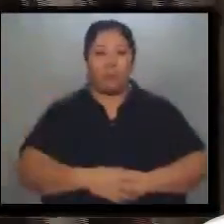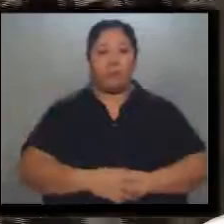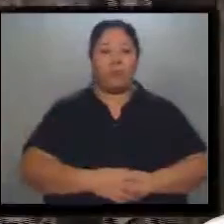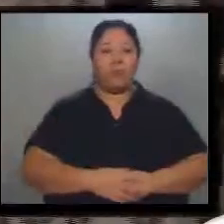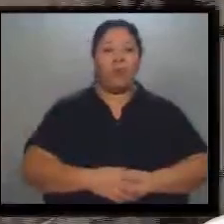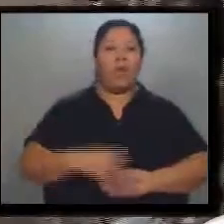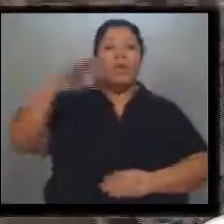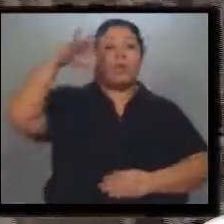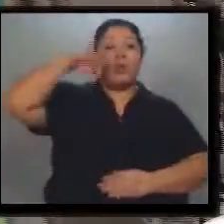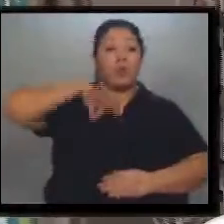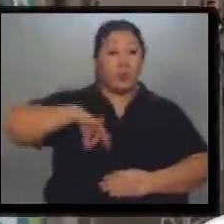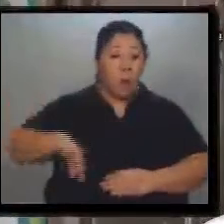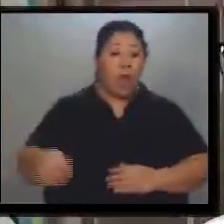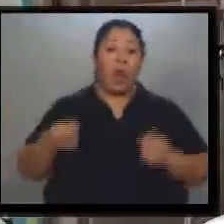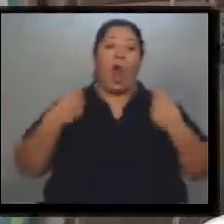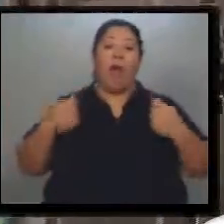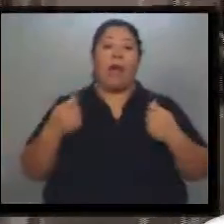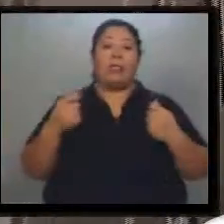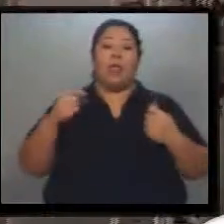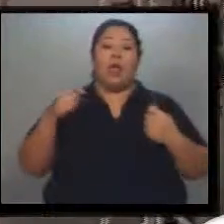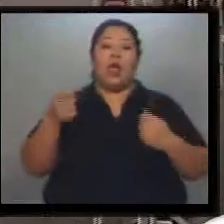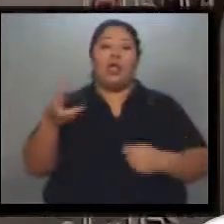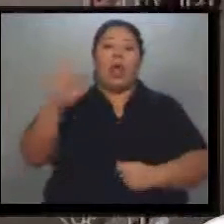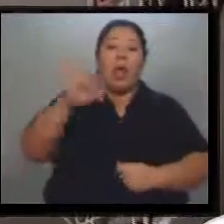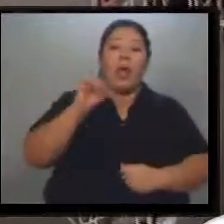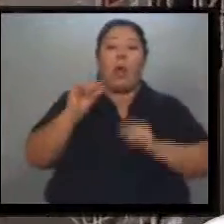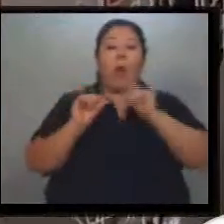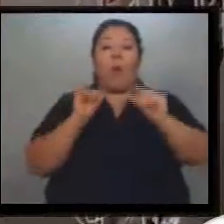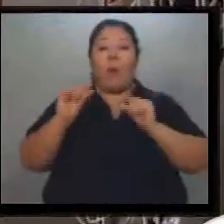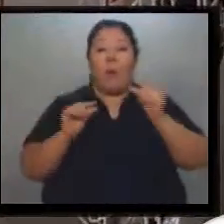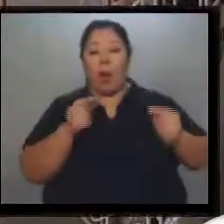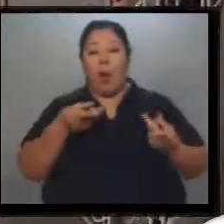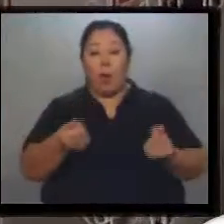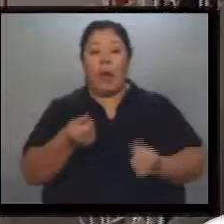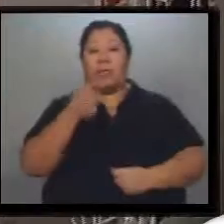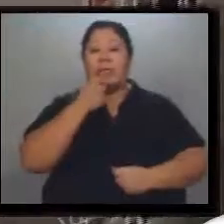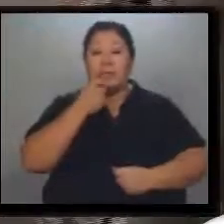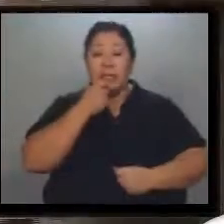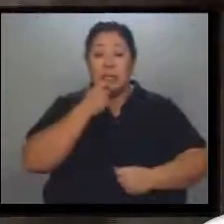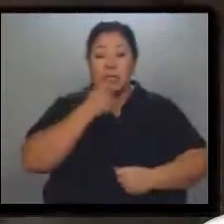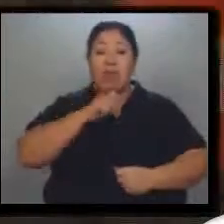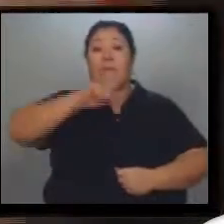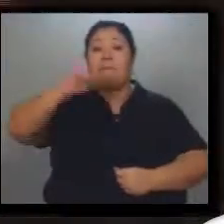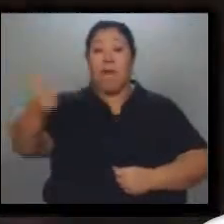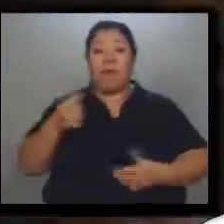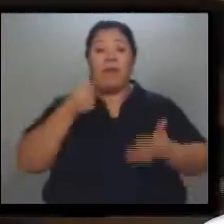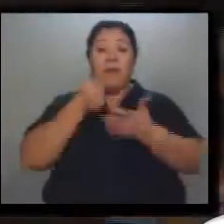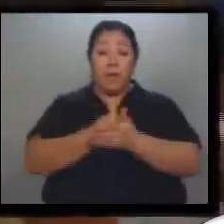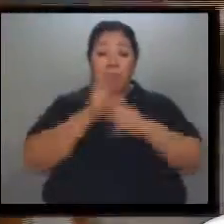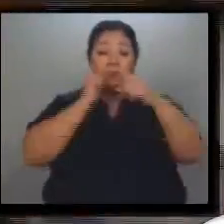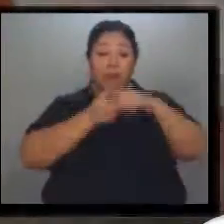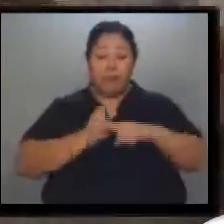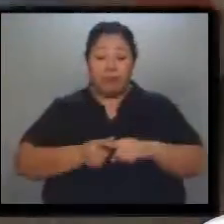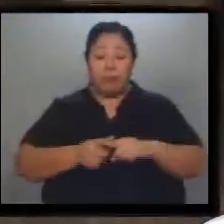parte de nuestro sueldo por mes, y ni hablar cuando entramos a sumar a fin de año lo que estas tentaciones